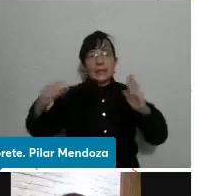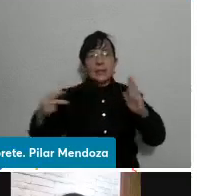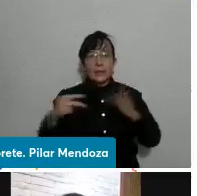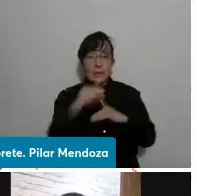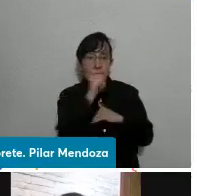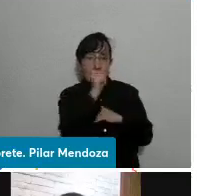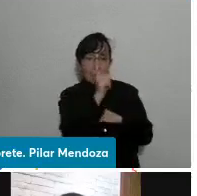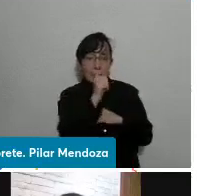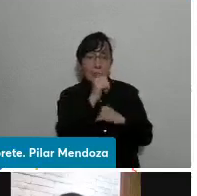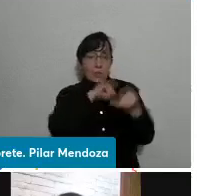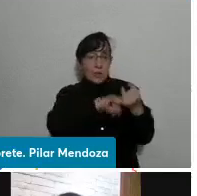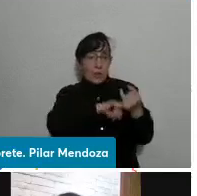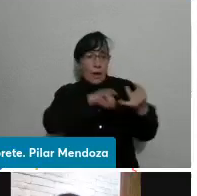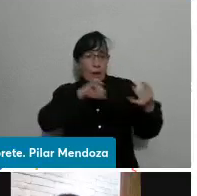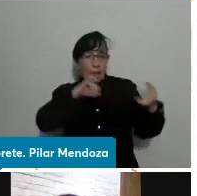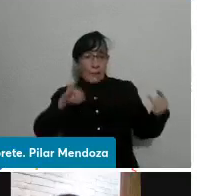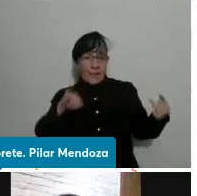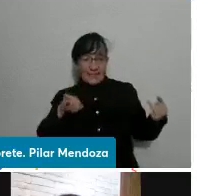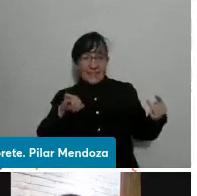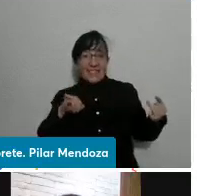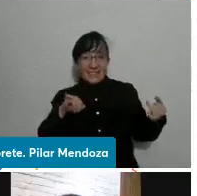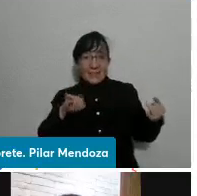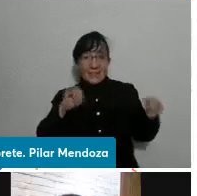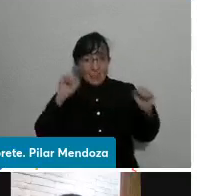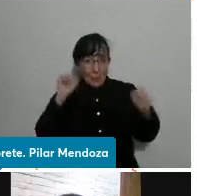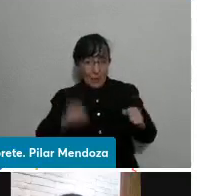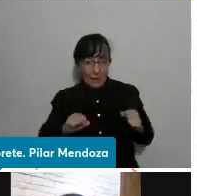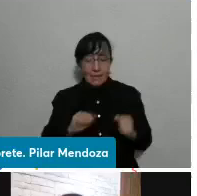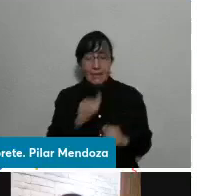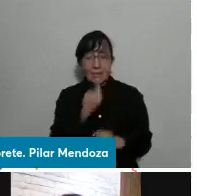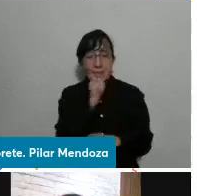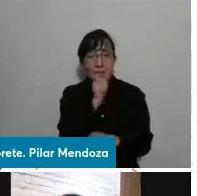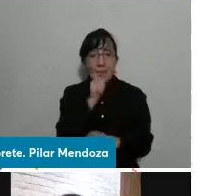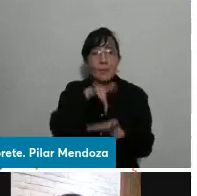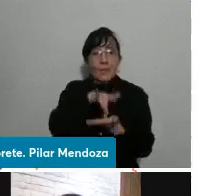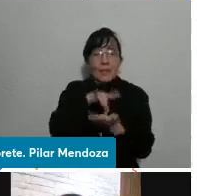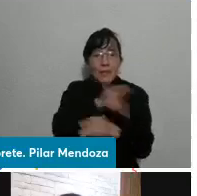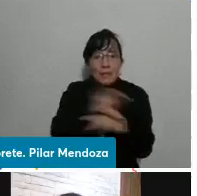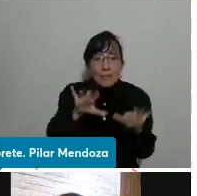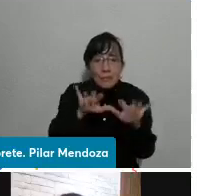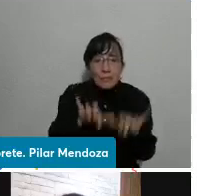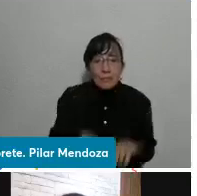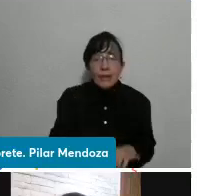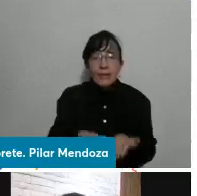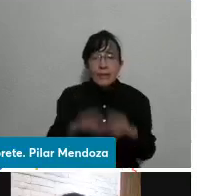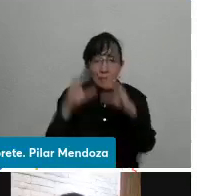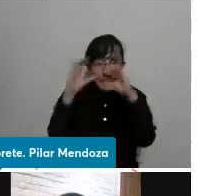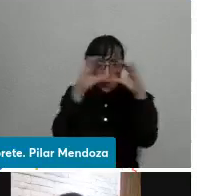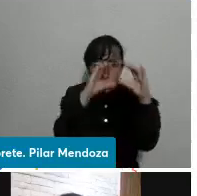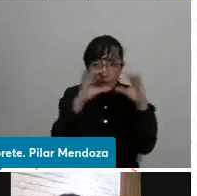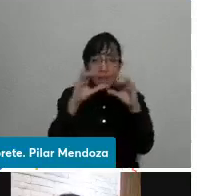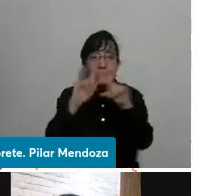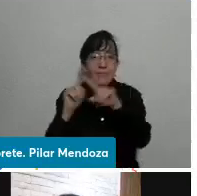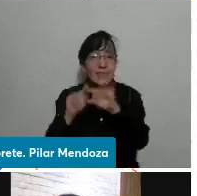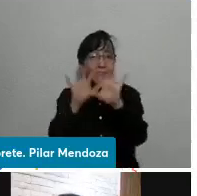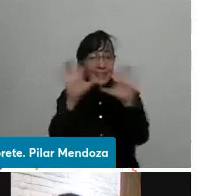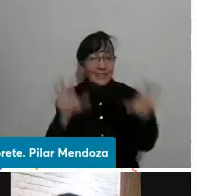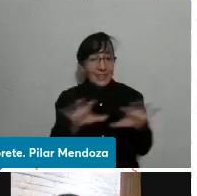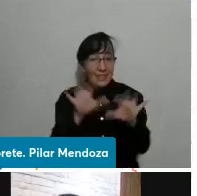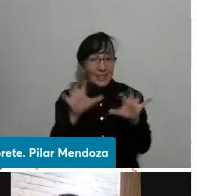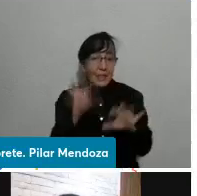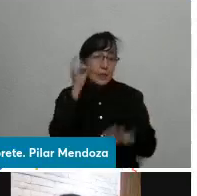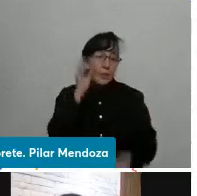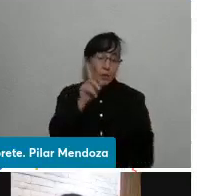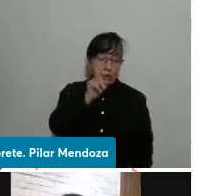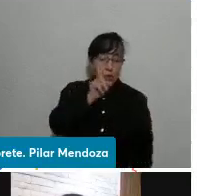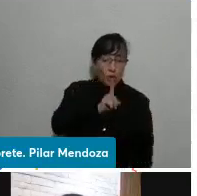independencia, midiendo la frecuencia y la calidad de participación también del estudiante en actividades tanto individuales